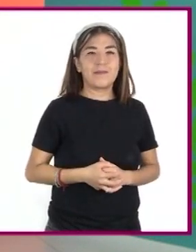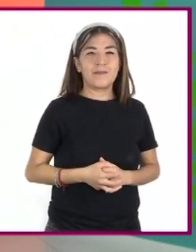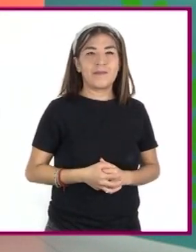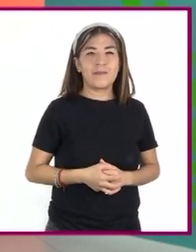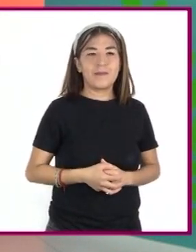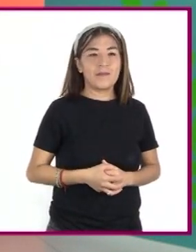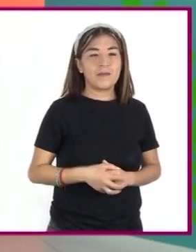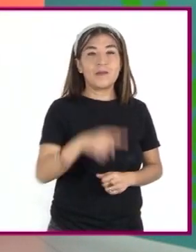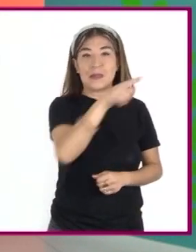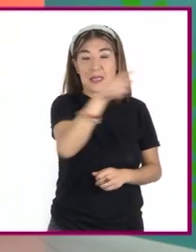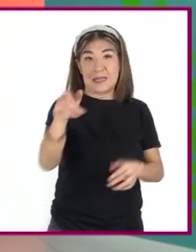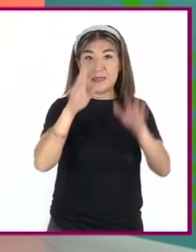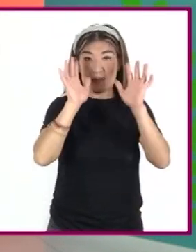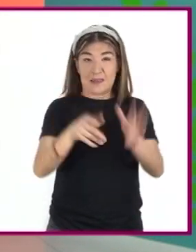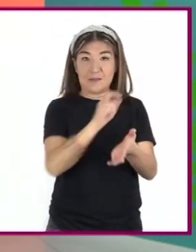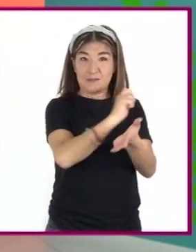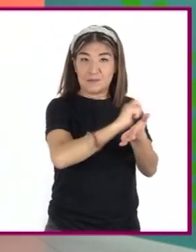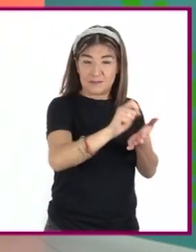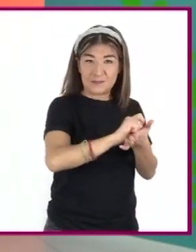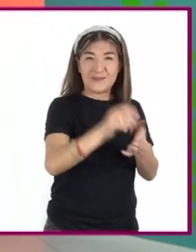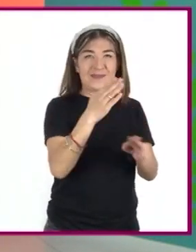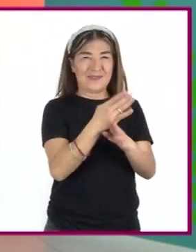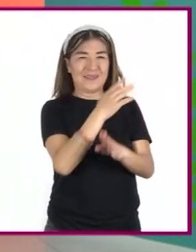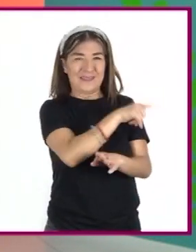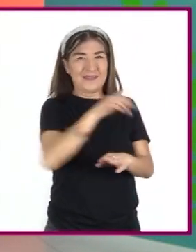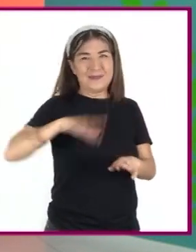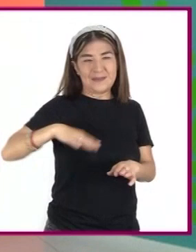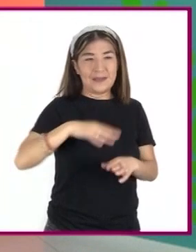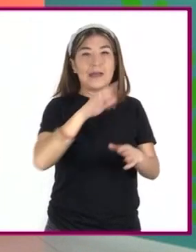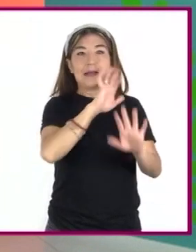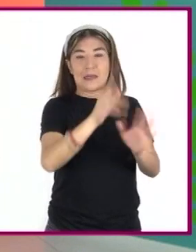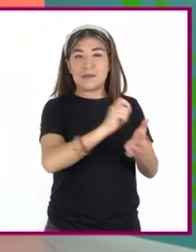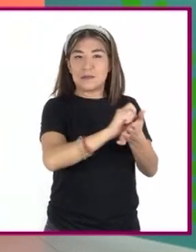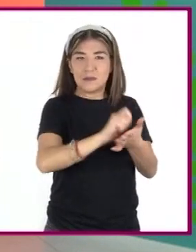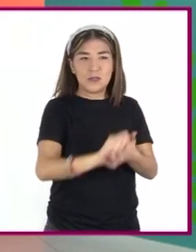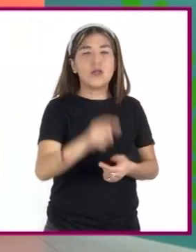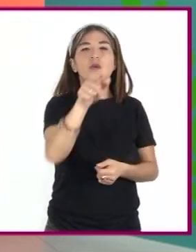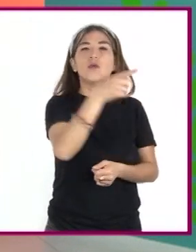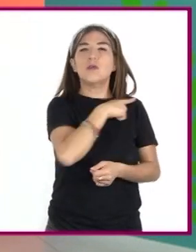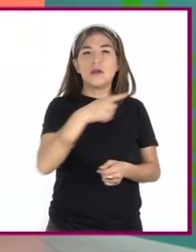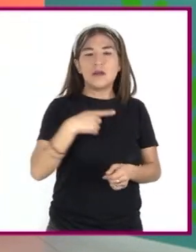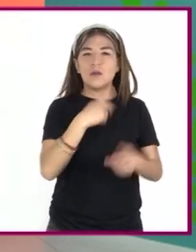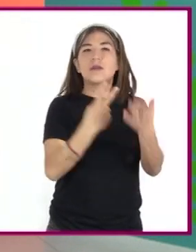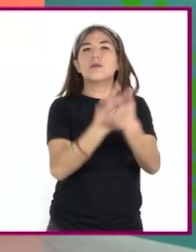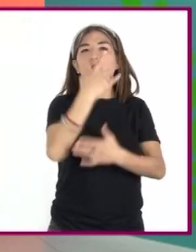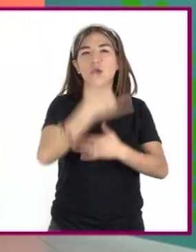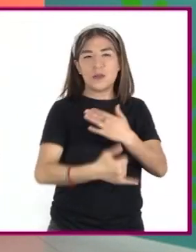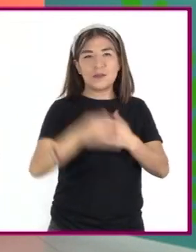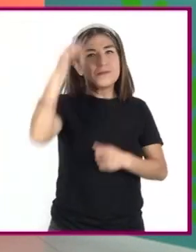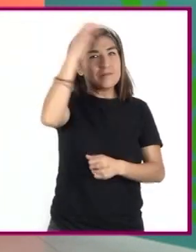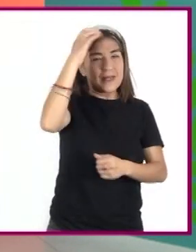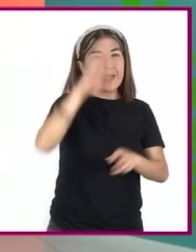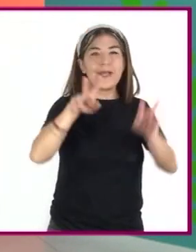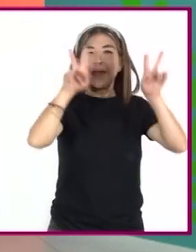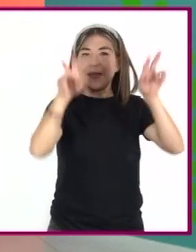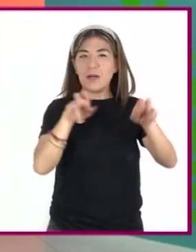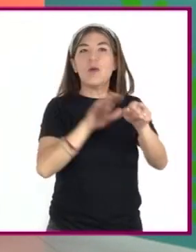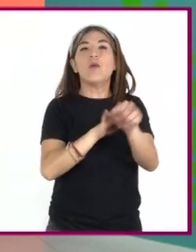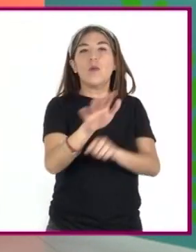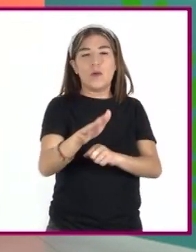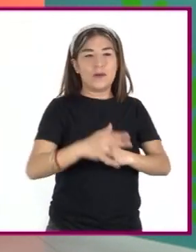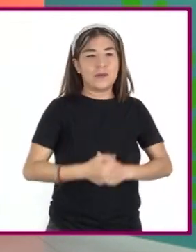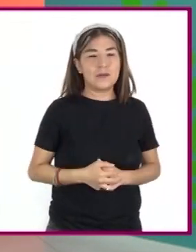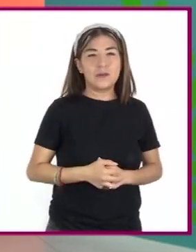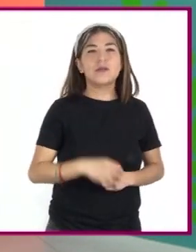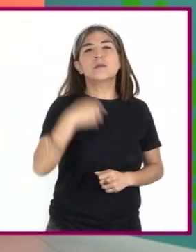Si ya lo anotaron, ahora les solicitamos anotar el tema de su proyecto de ciencia escolar, el cual